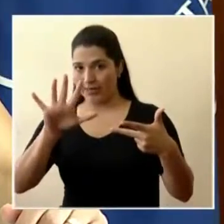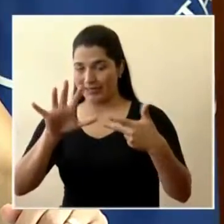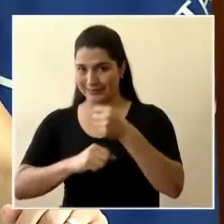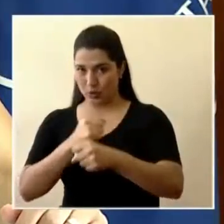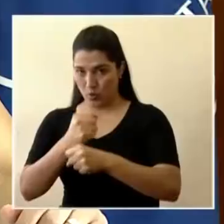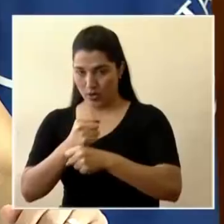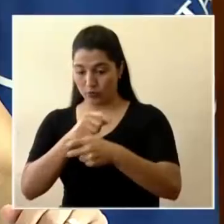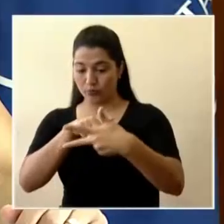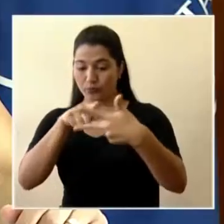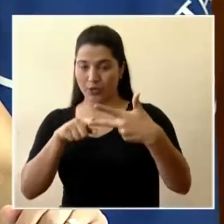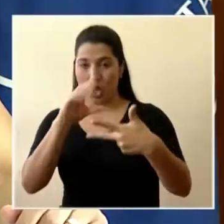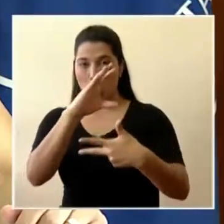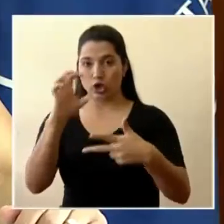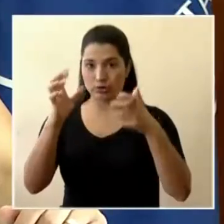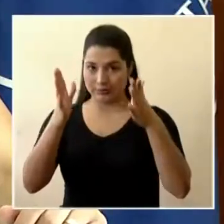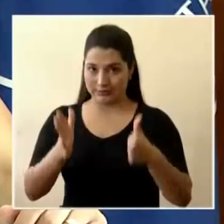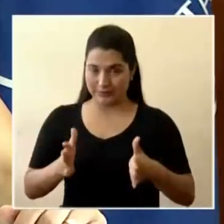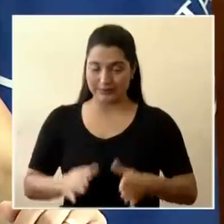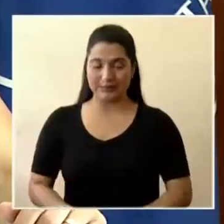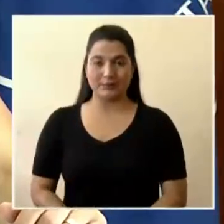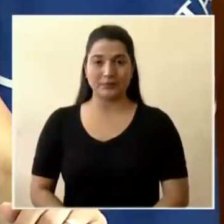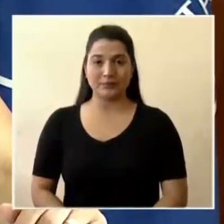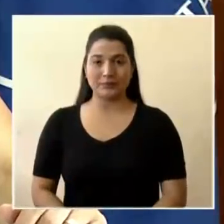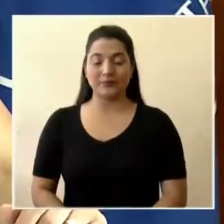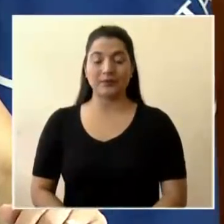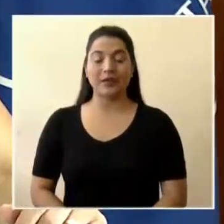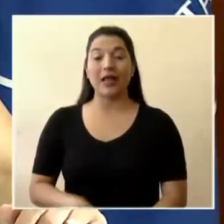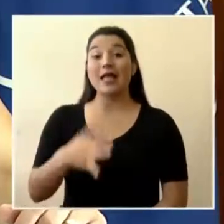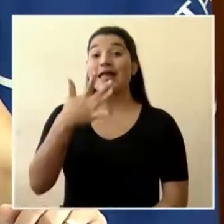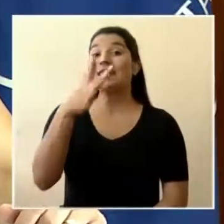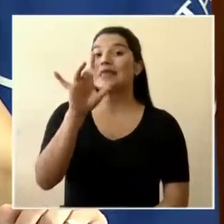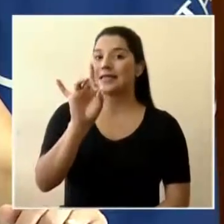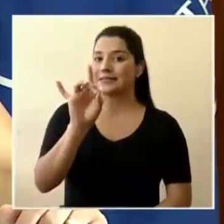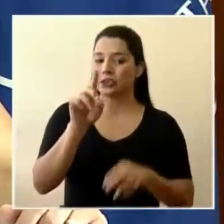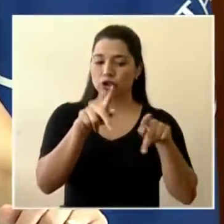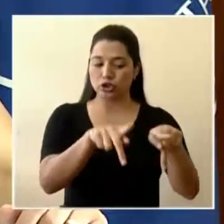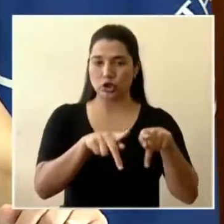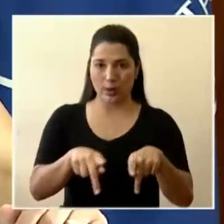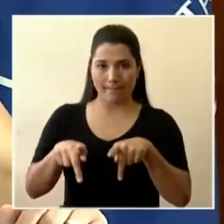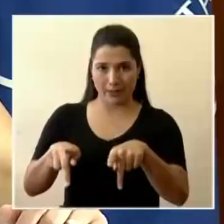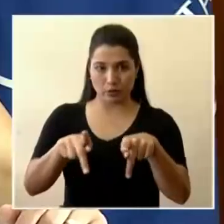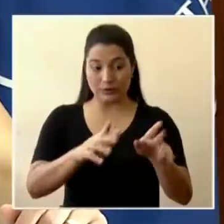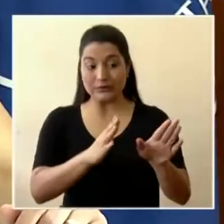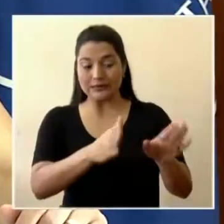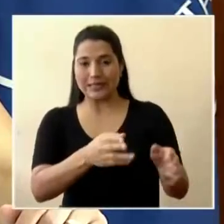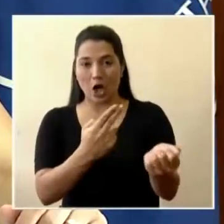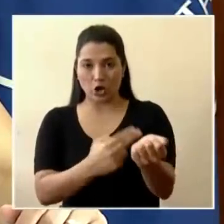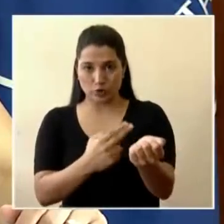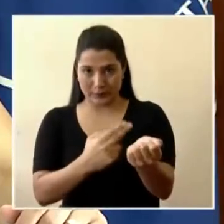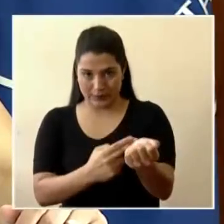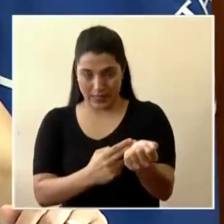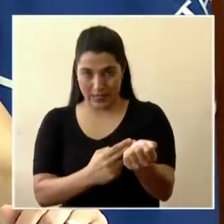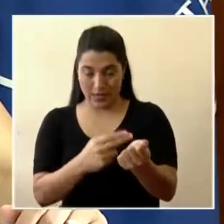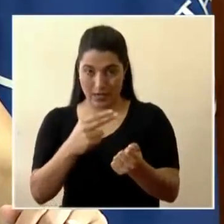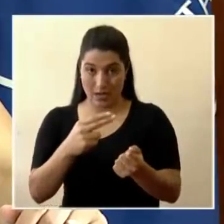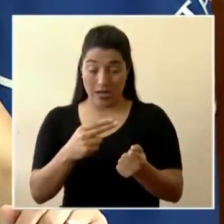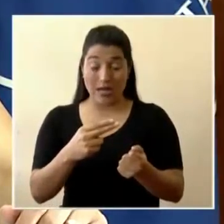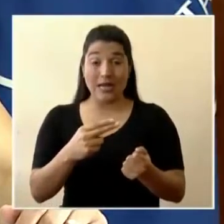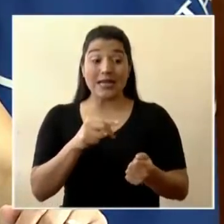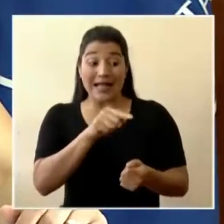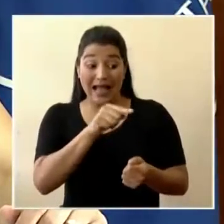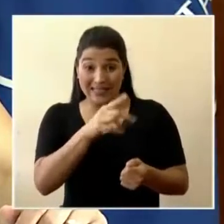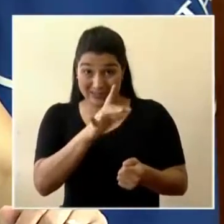años, todos costarricenses. 18 personas se encuentran hospitalizadas al día de hoy, 13